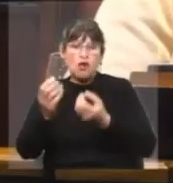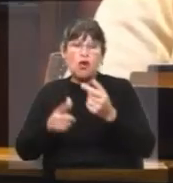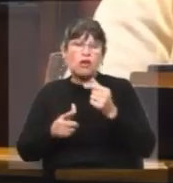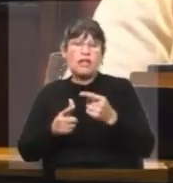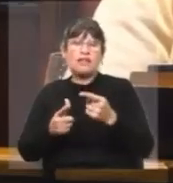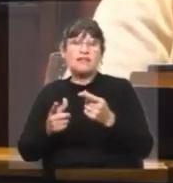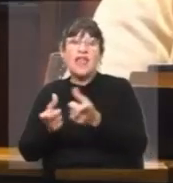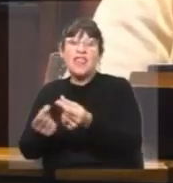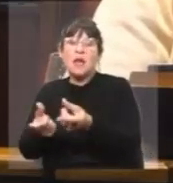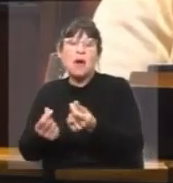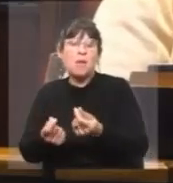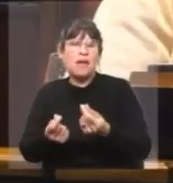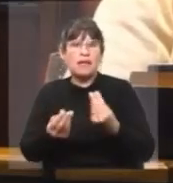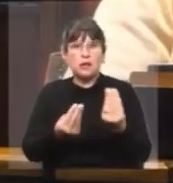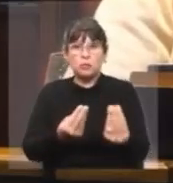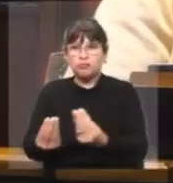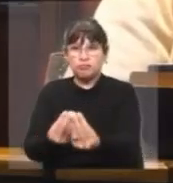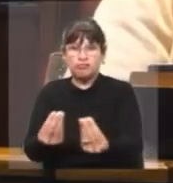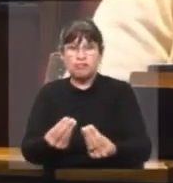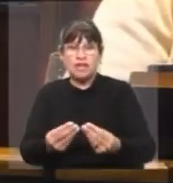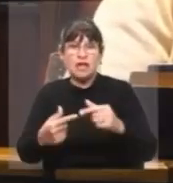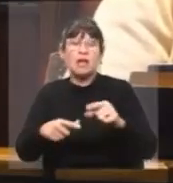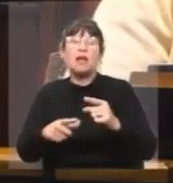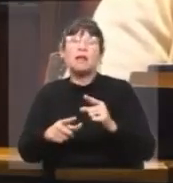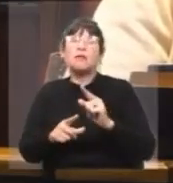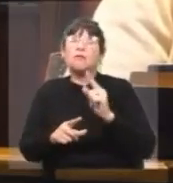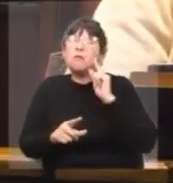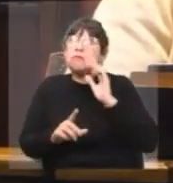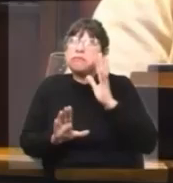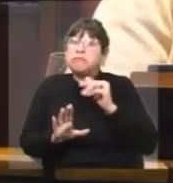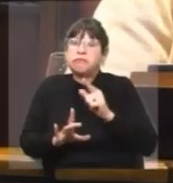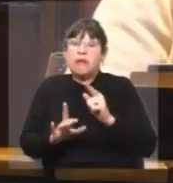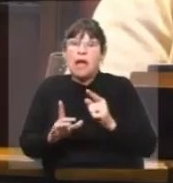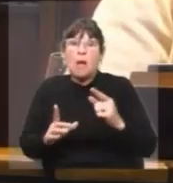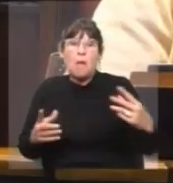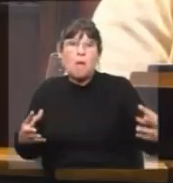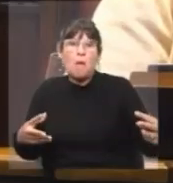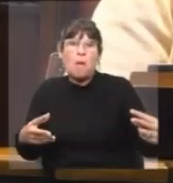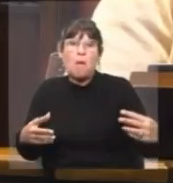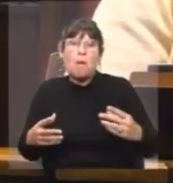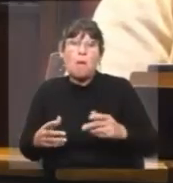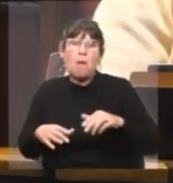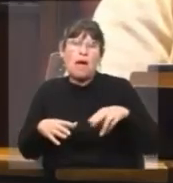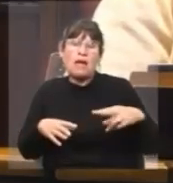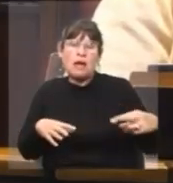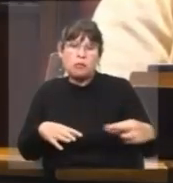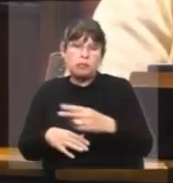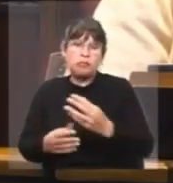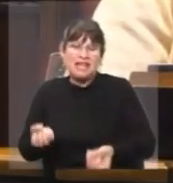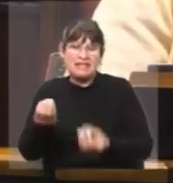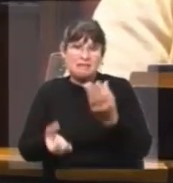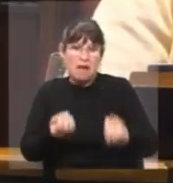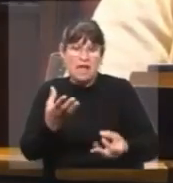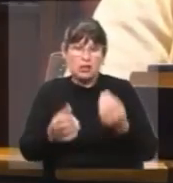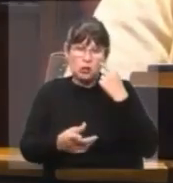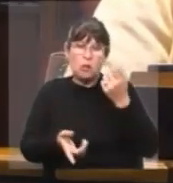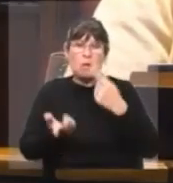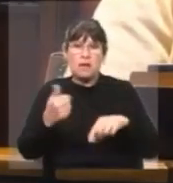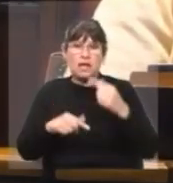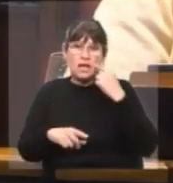Cartel supuestamente para cortar el césped lo que añade otra capa de insensibilidad a la situación este